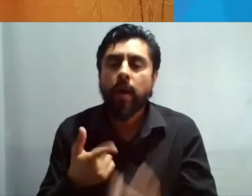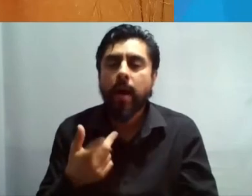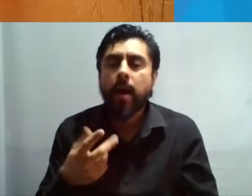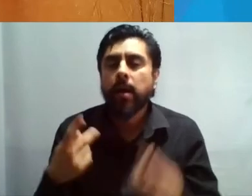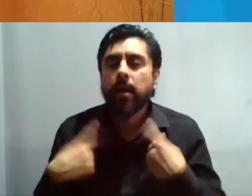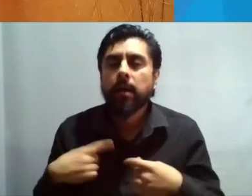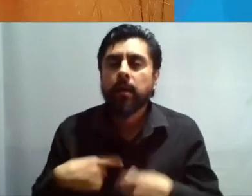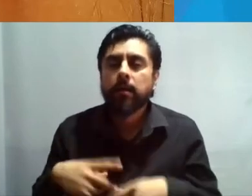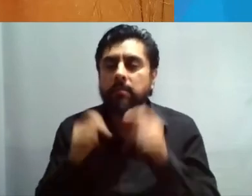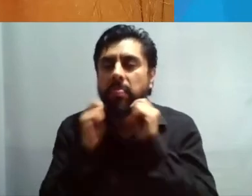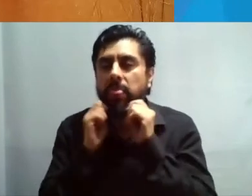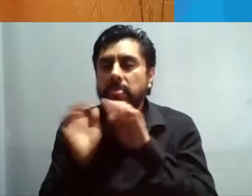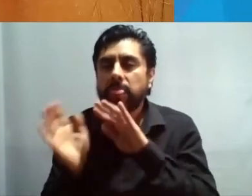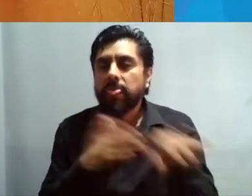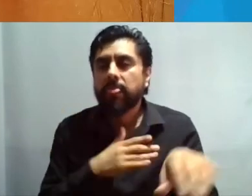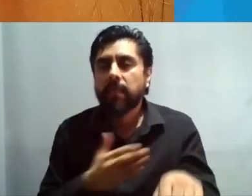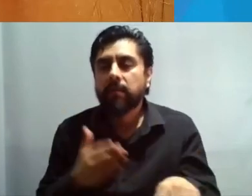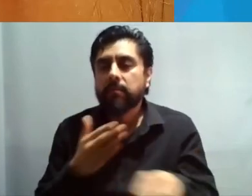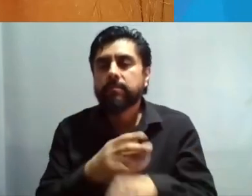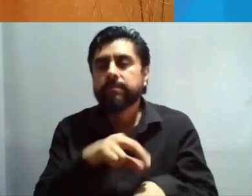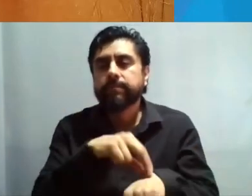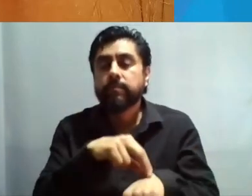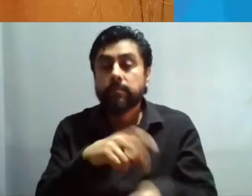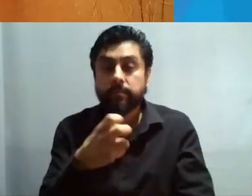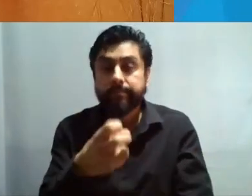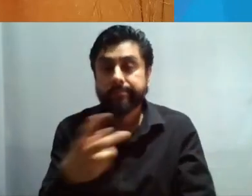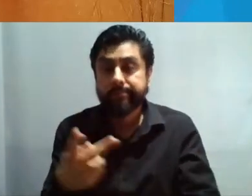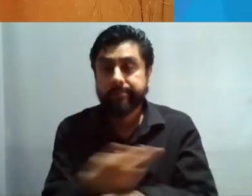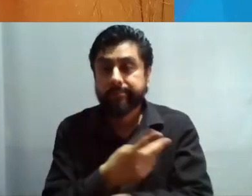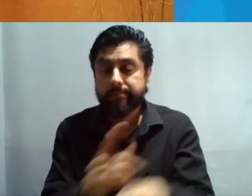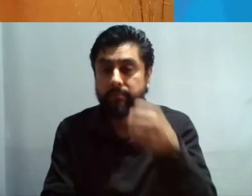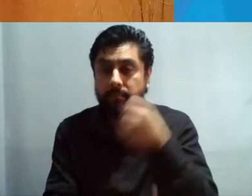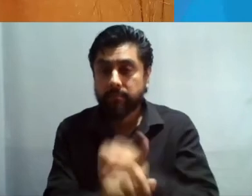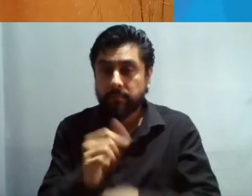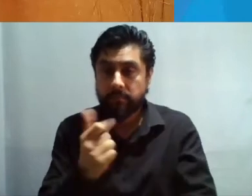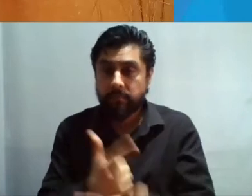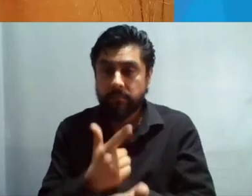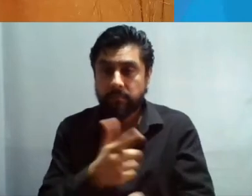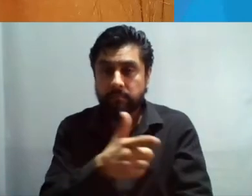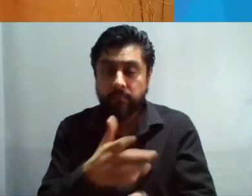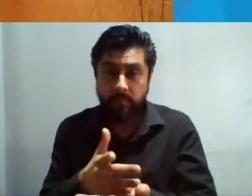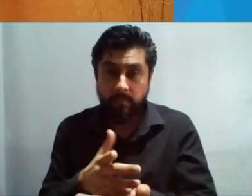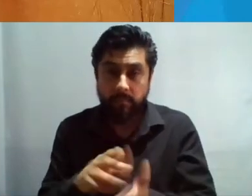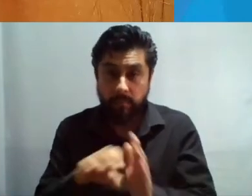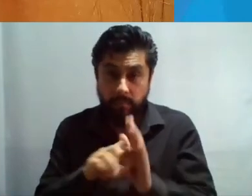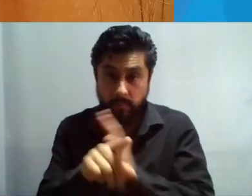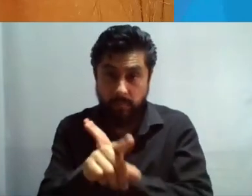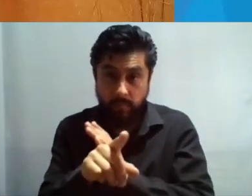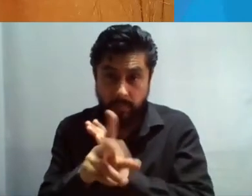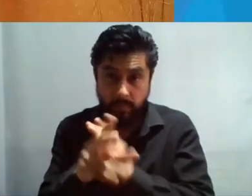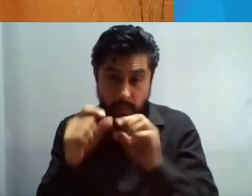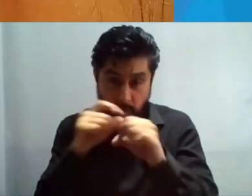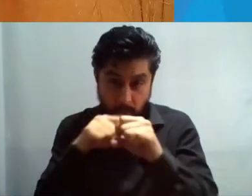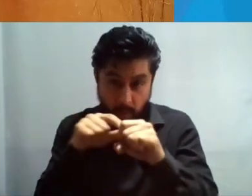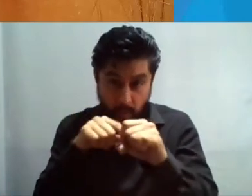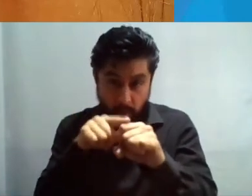se dejan complicar hasta esto. ¿Cuál es el principal problema que puede ocurrir aquí? si está la puerta abierta, tan abierta como la vemos